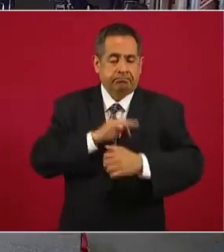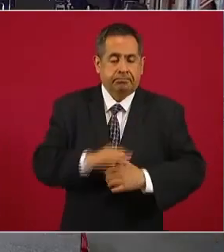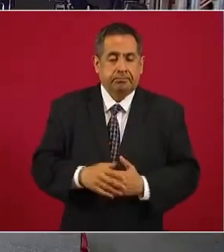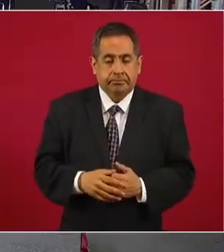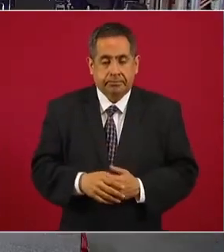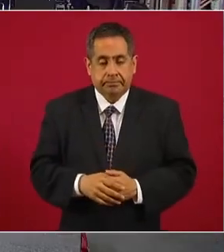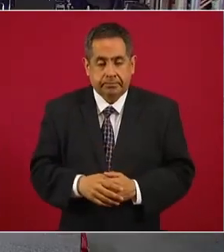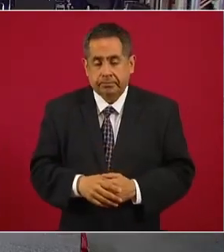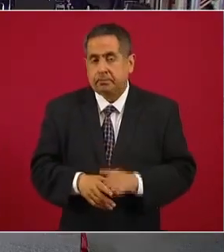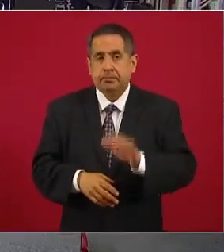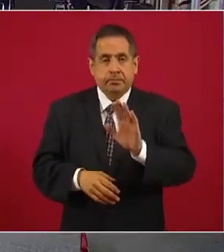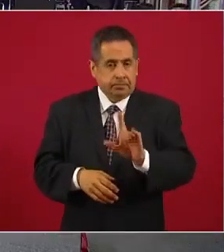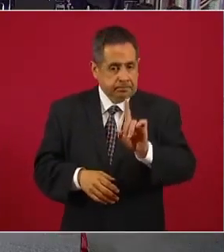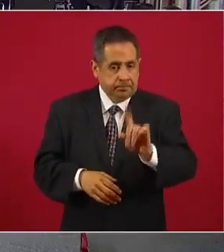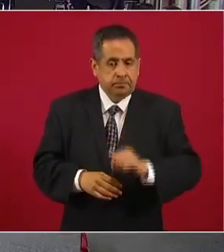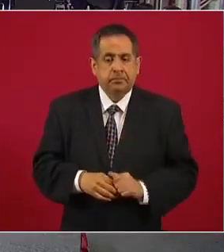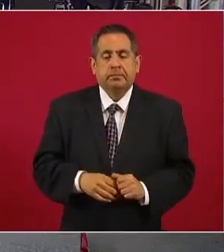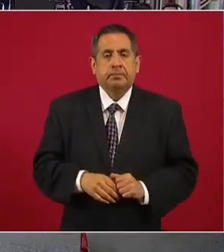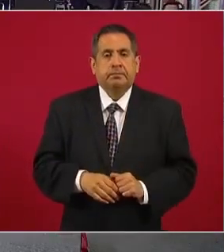por primero favor. Que